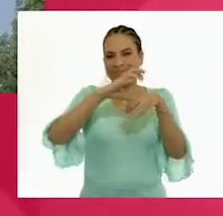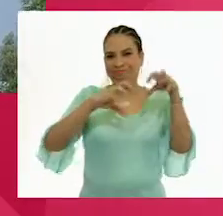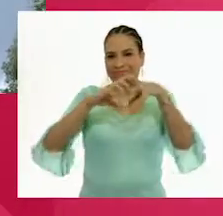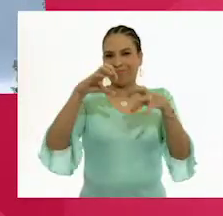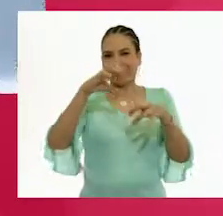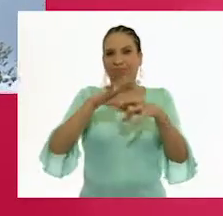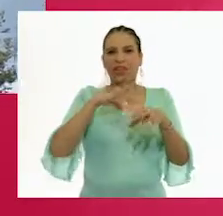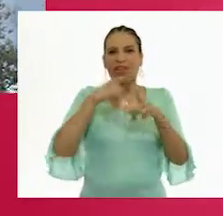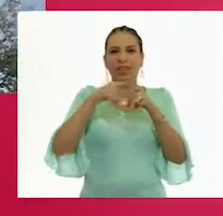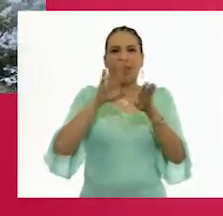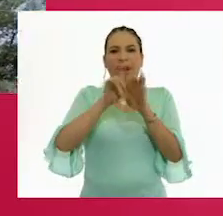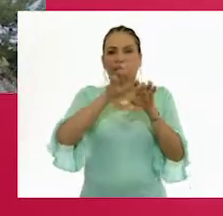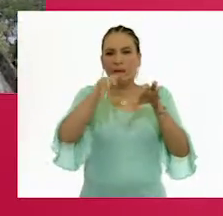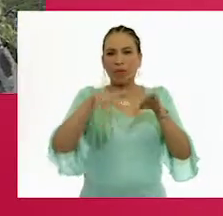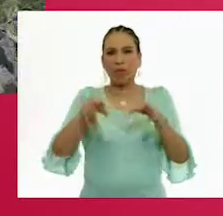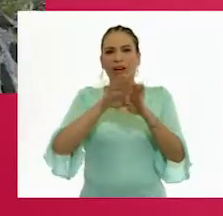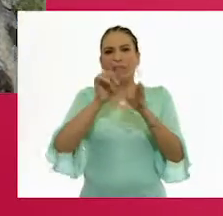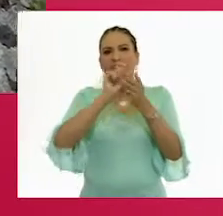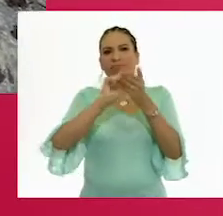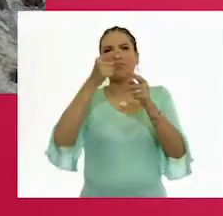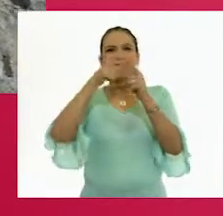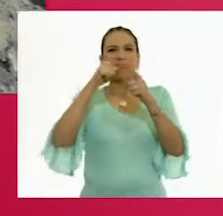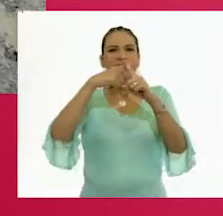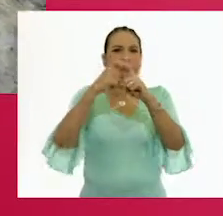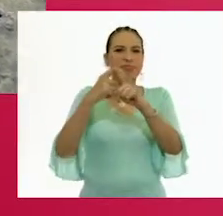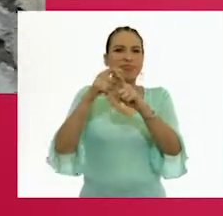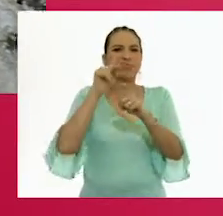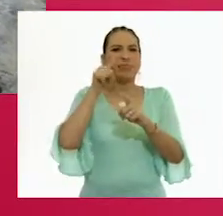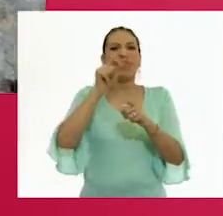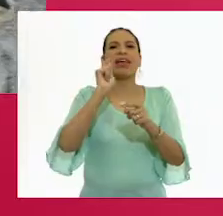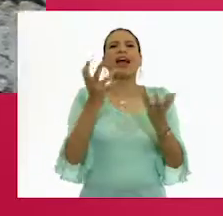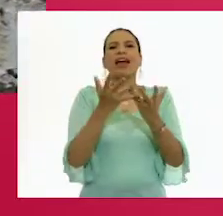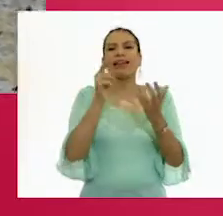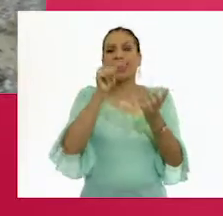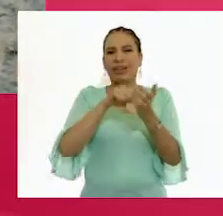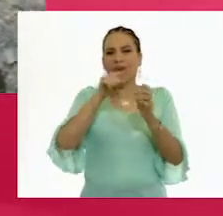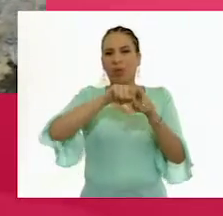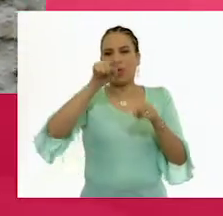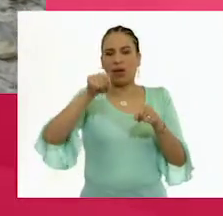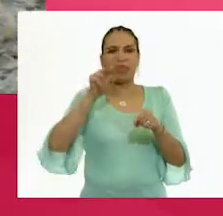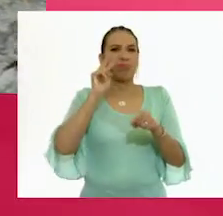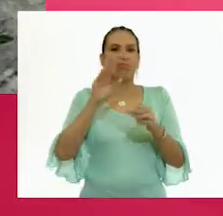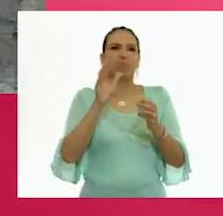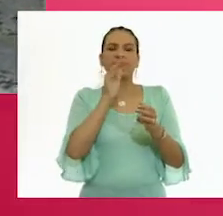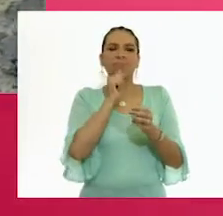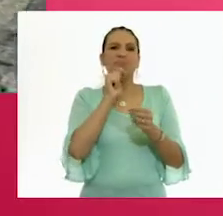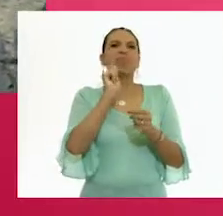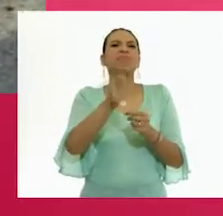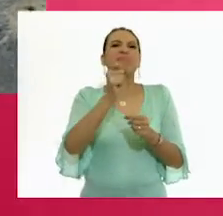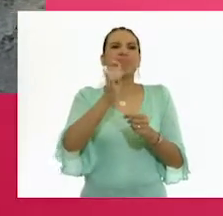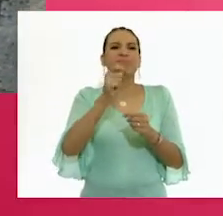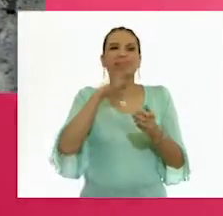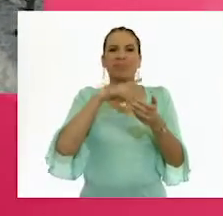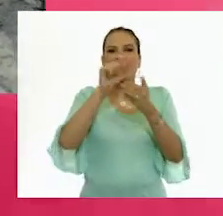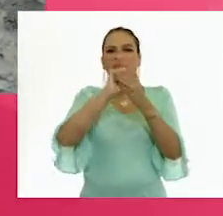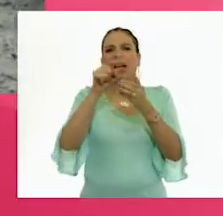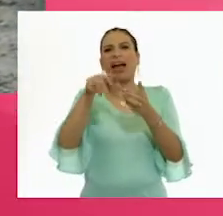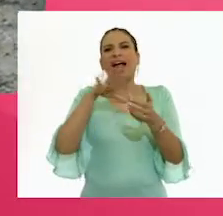los glifos que inscribieron en los arcos para encontrar su sentido. No se ha encontrado su significado, pero